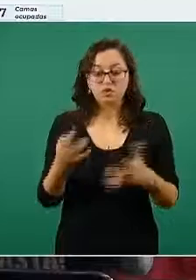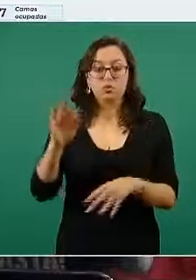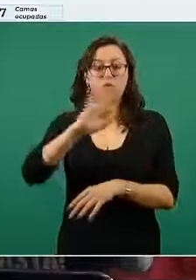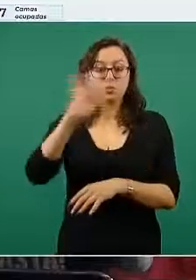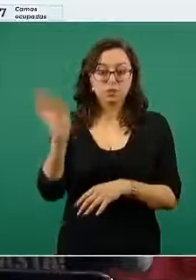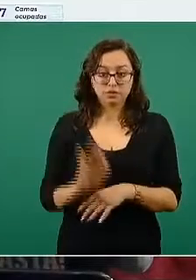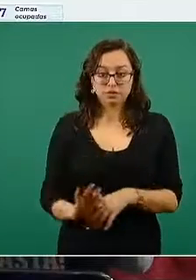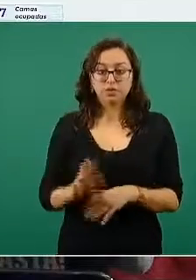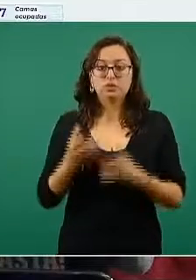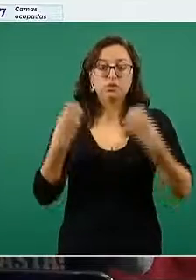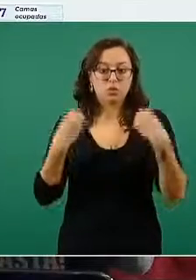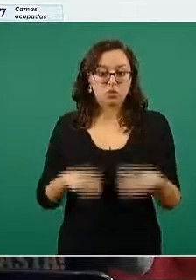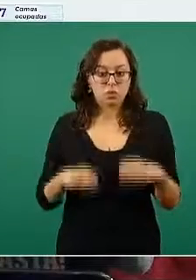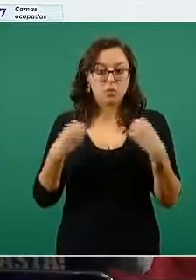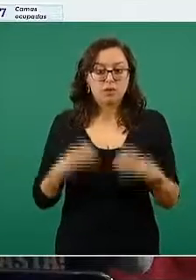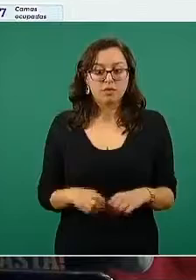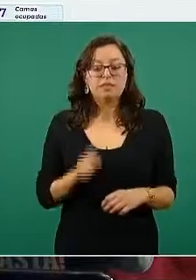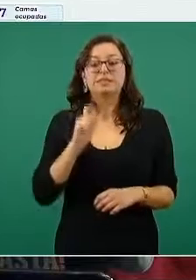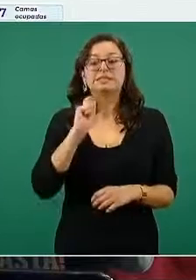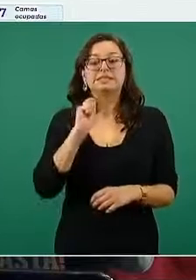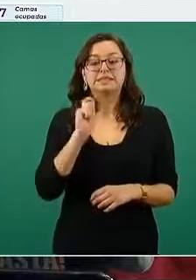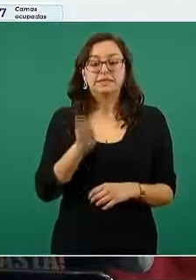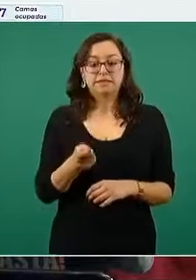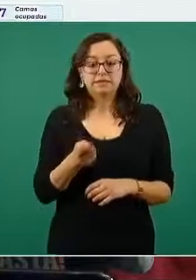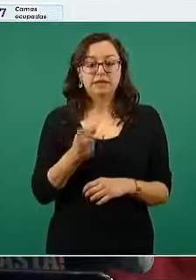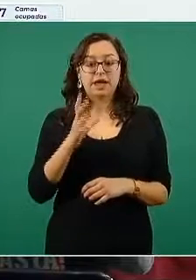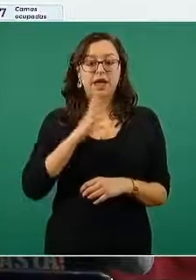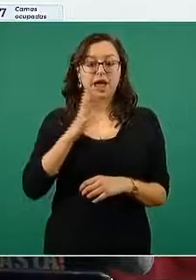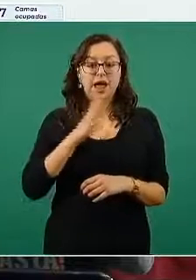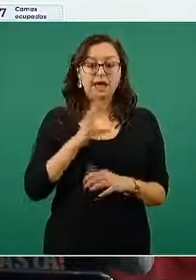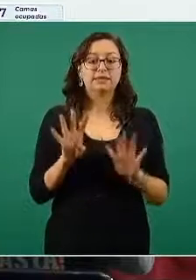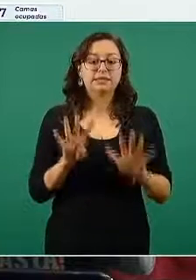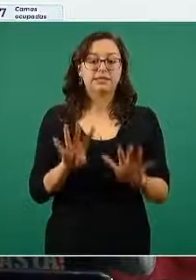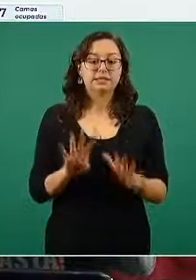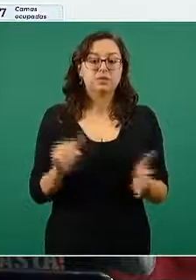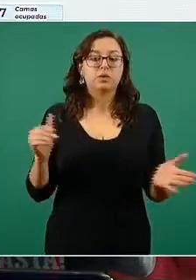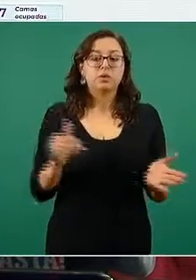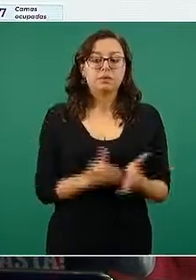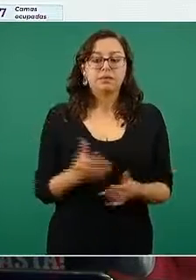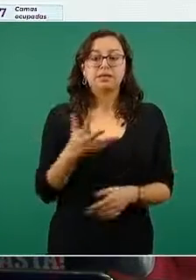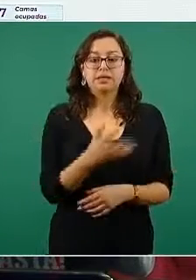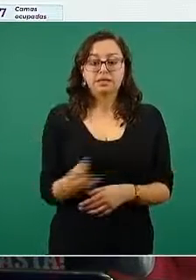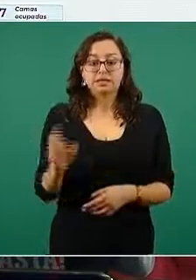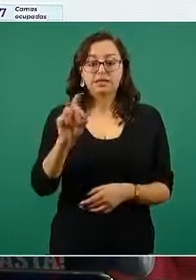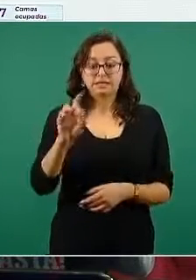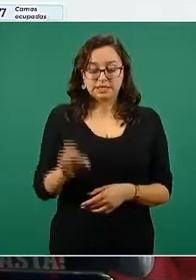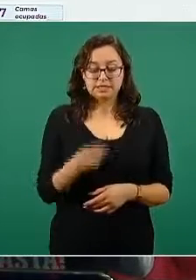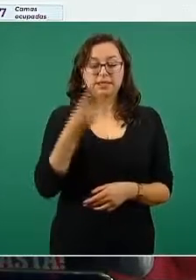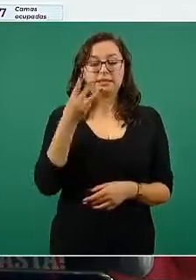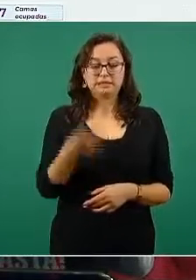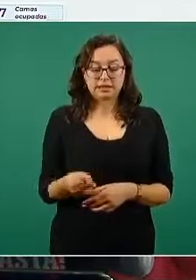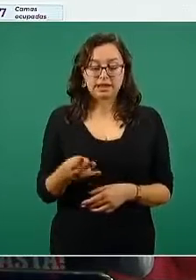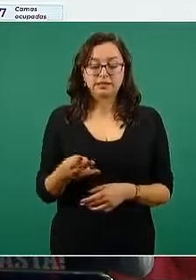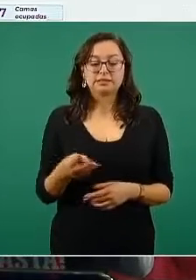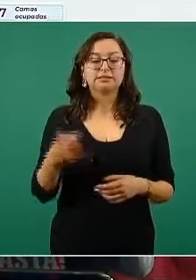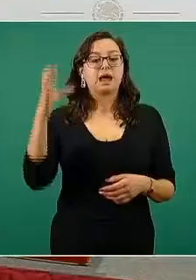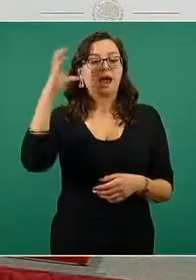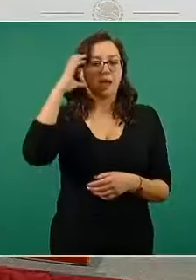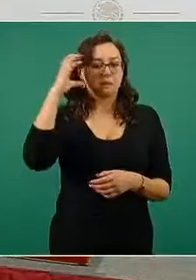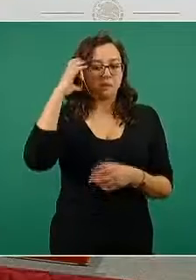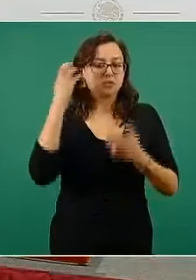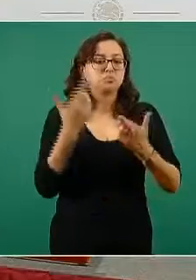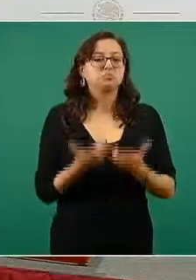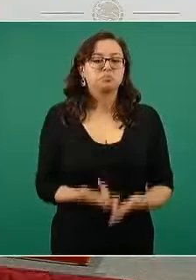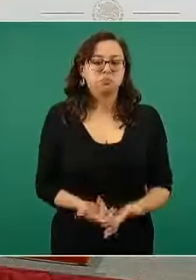cual entonces nos informa que tenemos 19.533 camas de este tipo disponibles para poder en